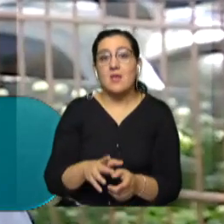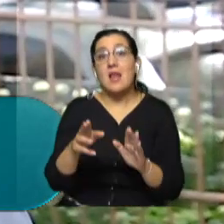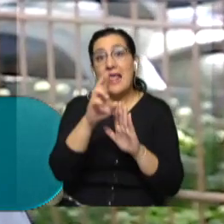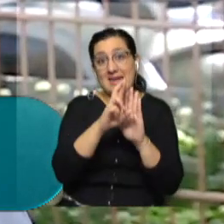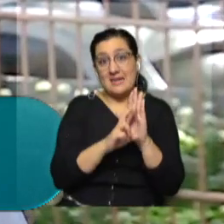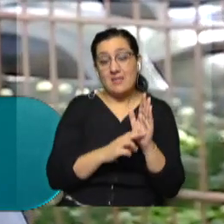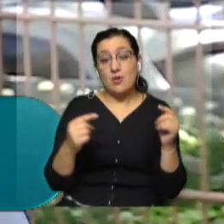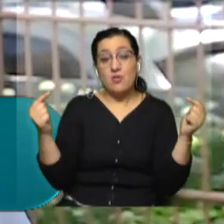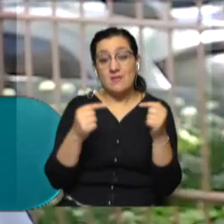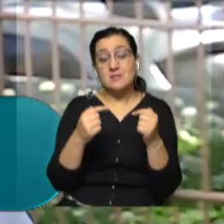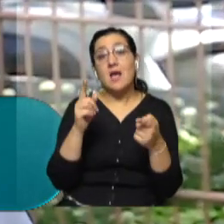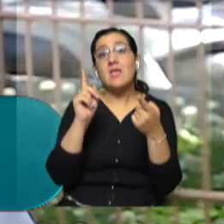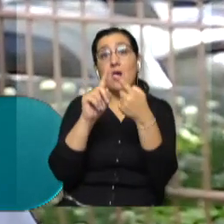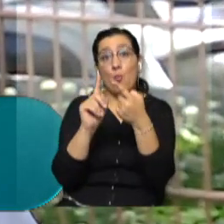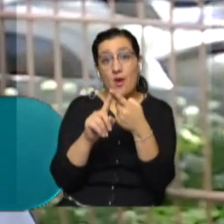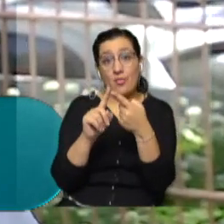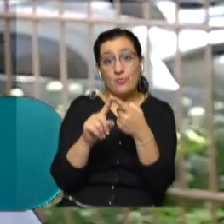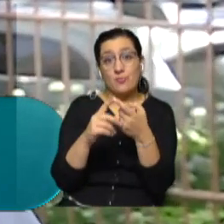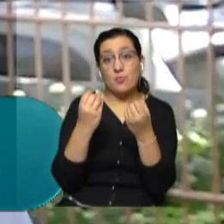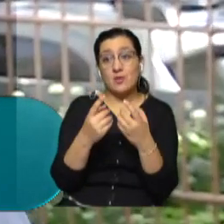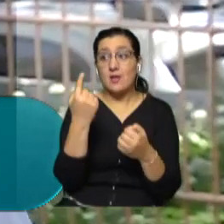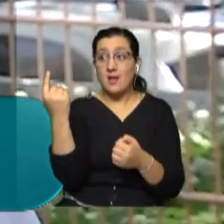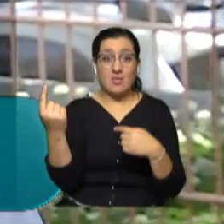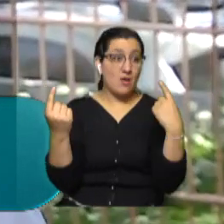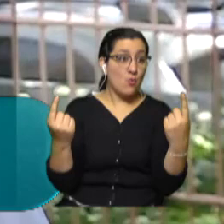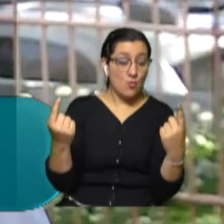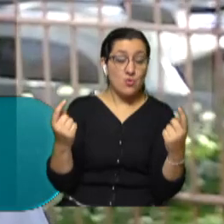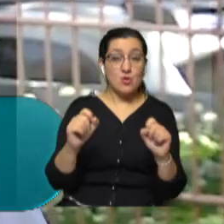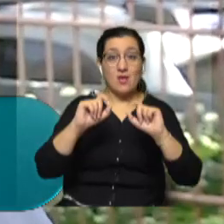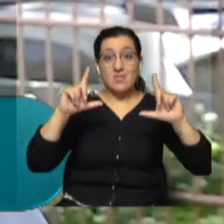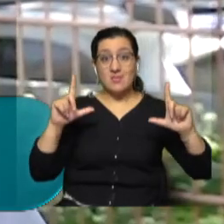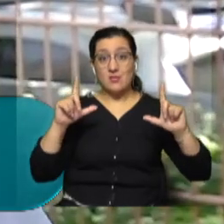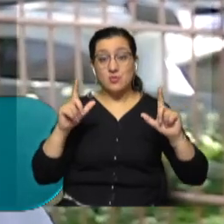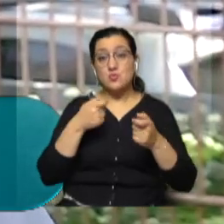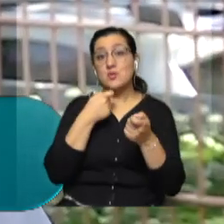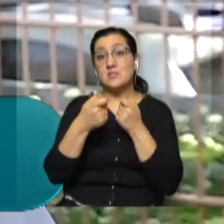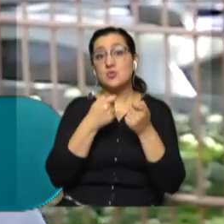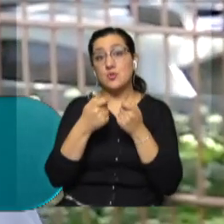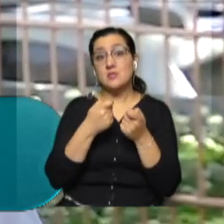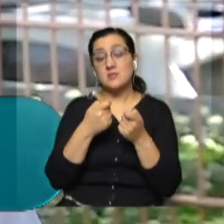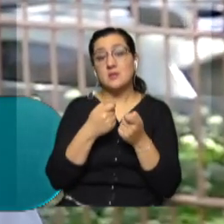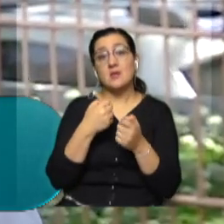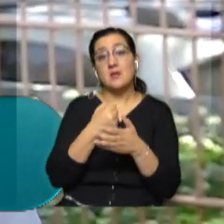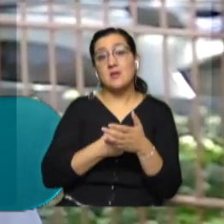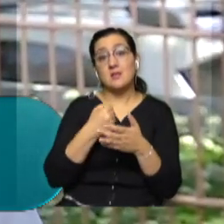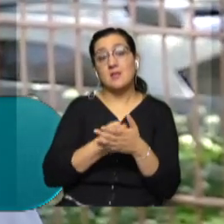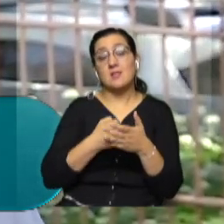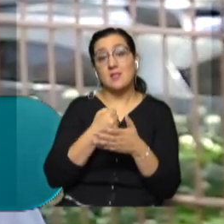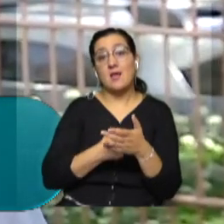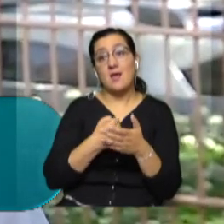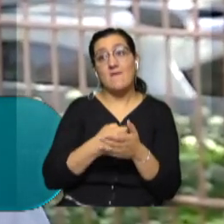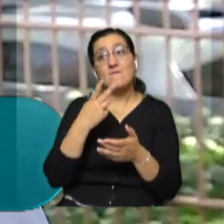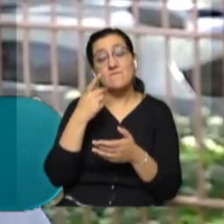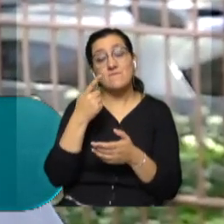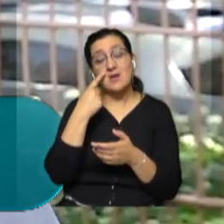se pactan porque cada uno de los candidatos y su entorno de asesores trata de explotar cuáles son las